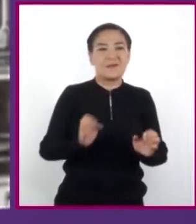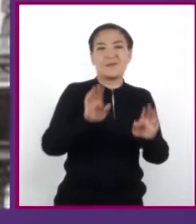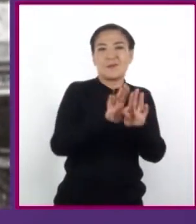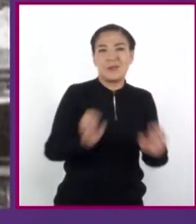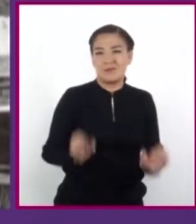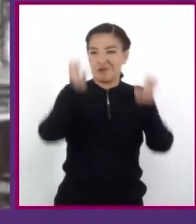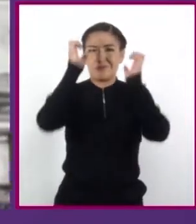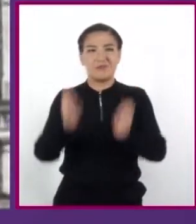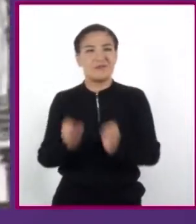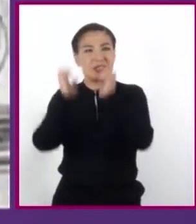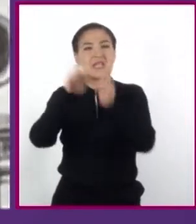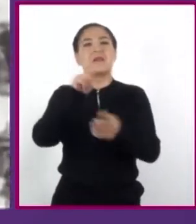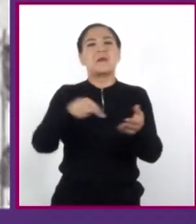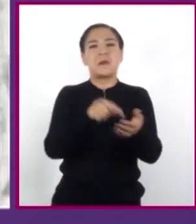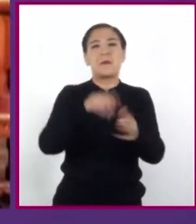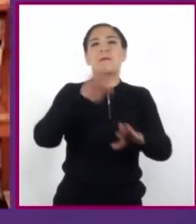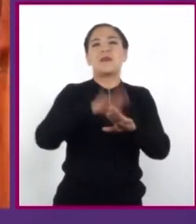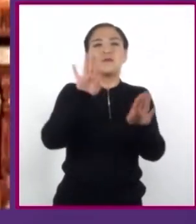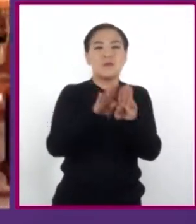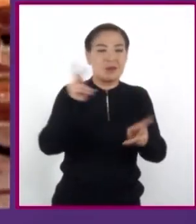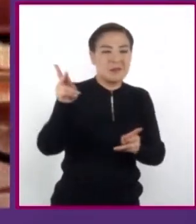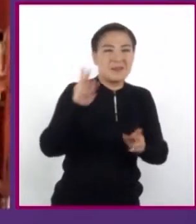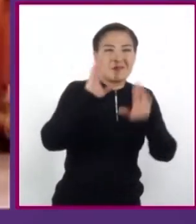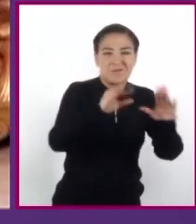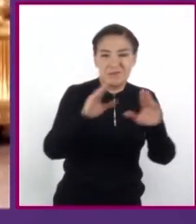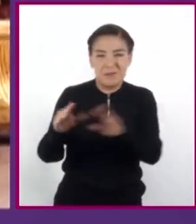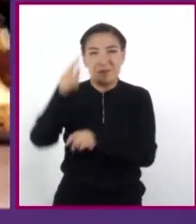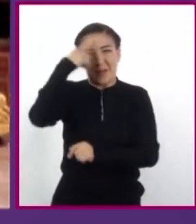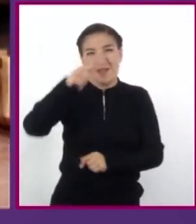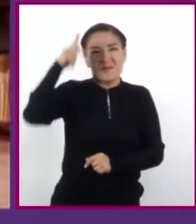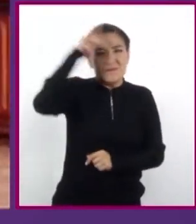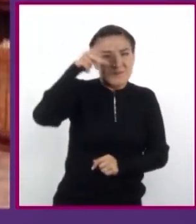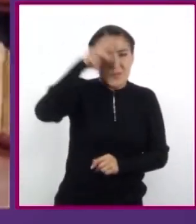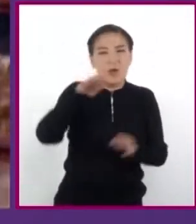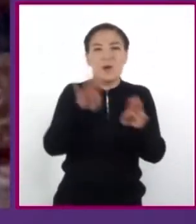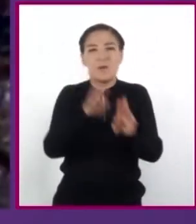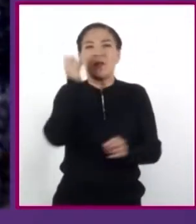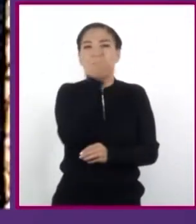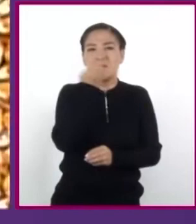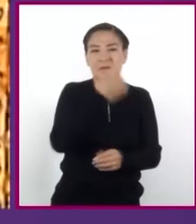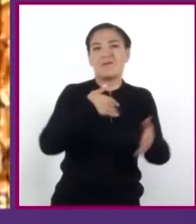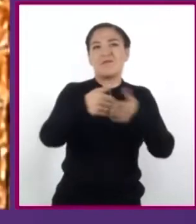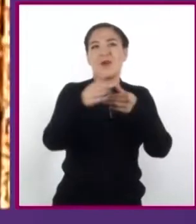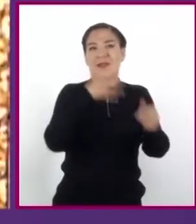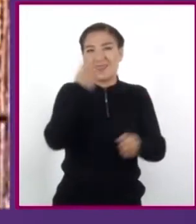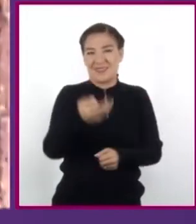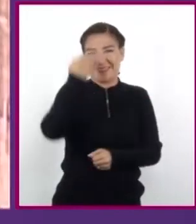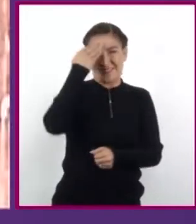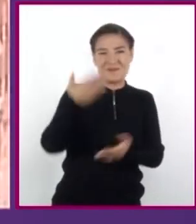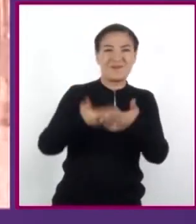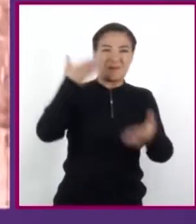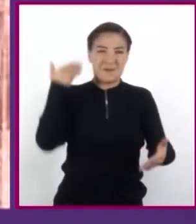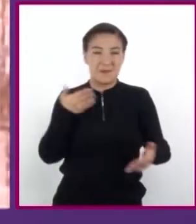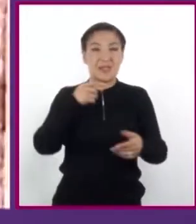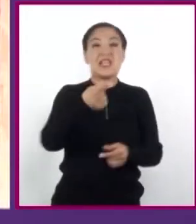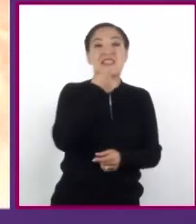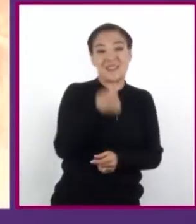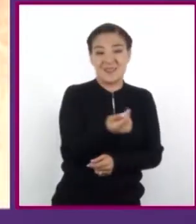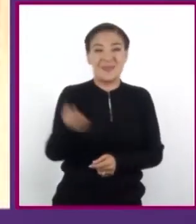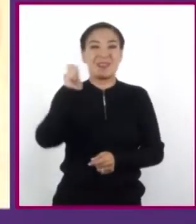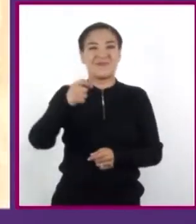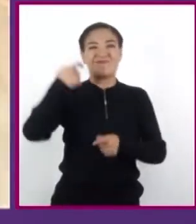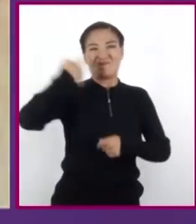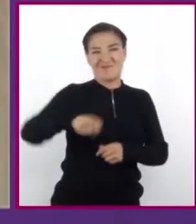magníficas instalaciones y métodos educativos y contenidos pedagógicos modernos para la época. Gran parte de los niños de las clases altas